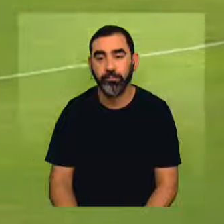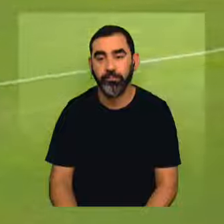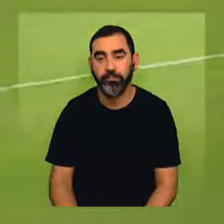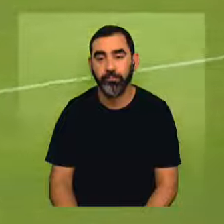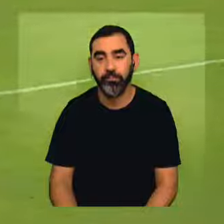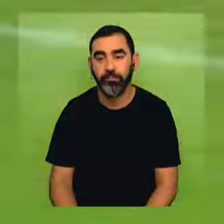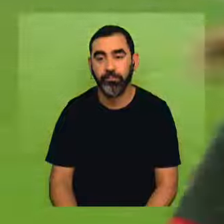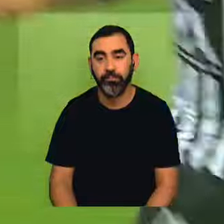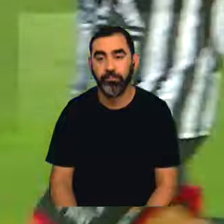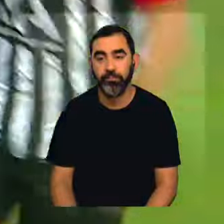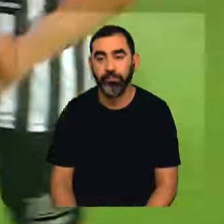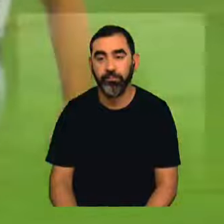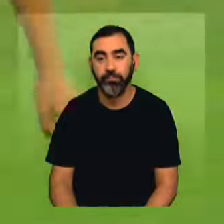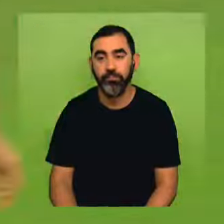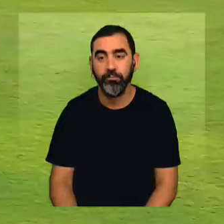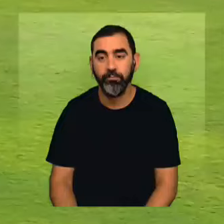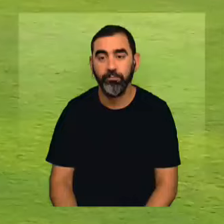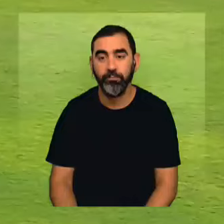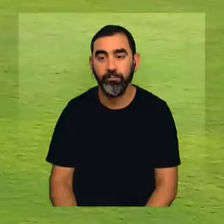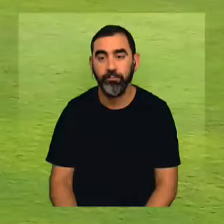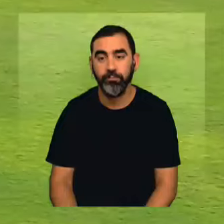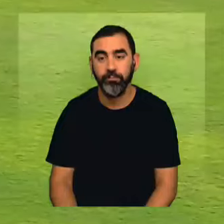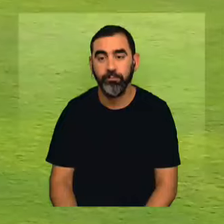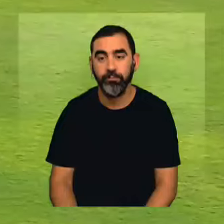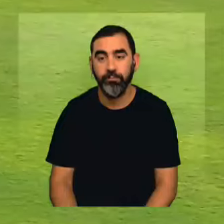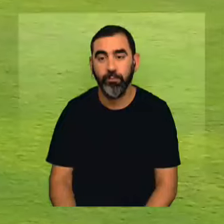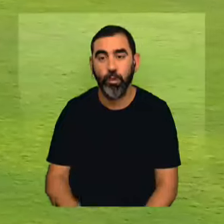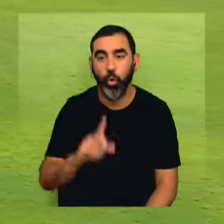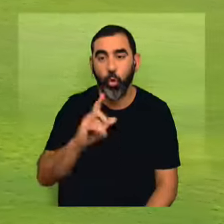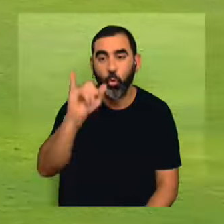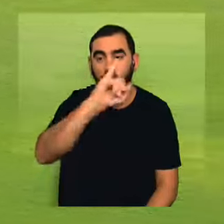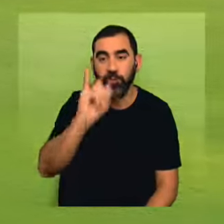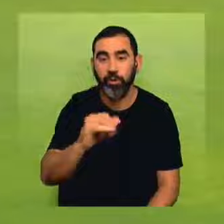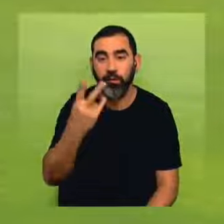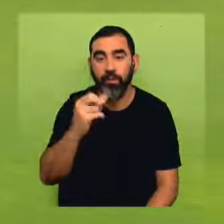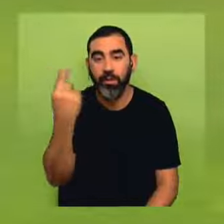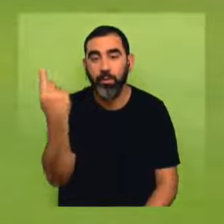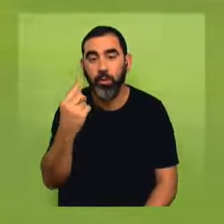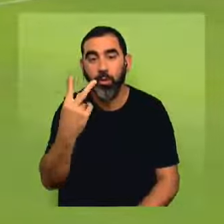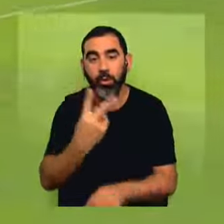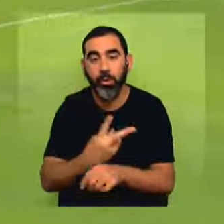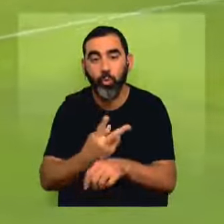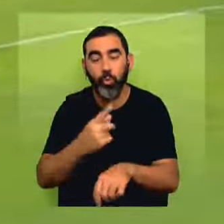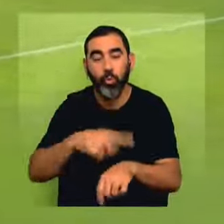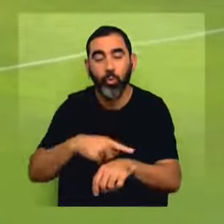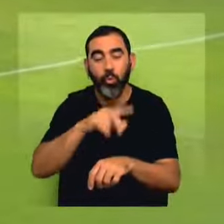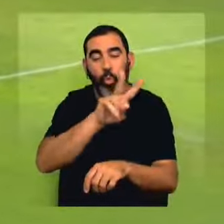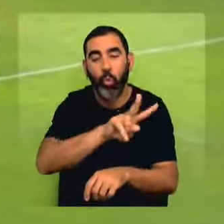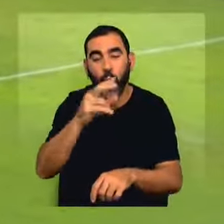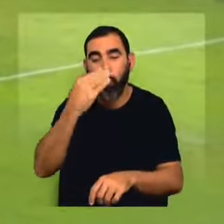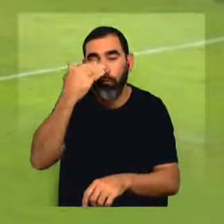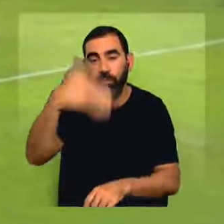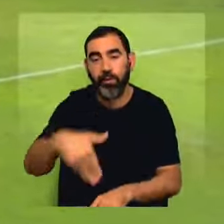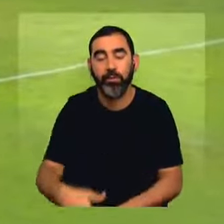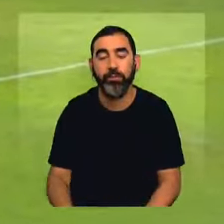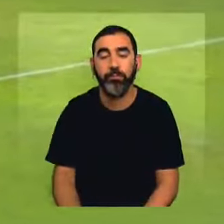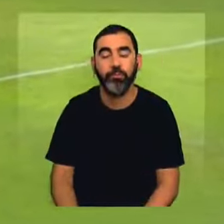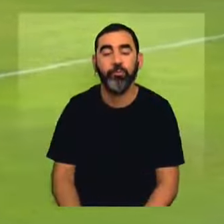Define ganaba el monito de Villa Dolores pero Nicolás González a los 20 minutos del segundo tiempo igual a las acciones para el